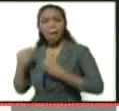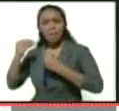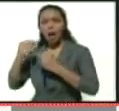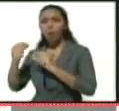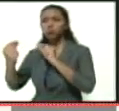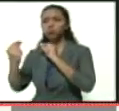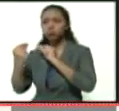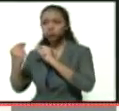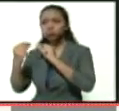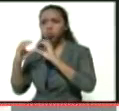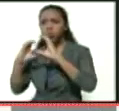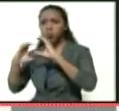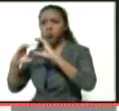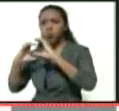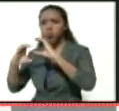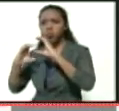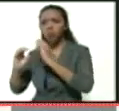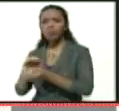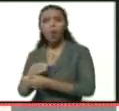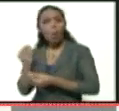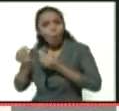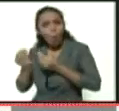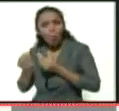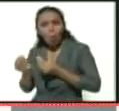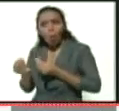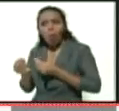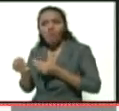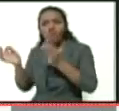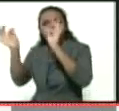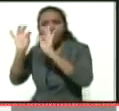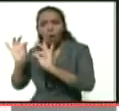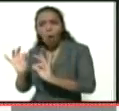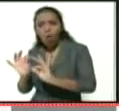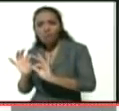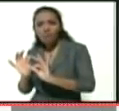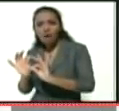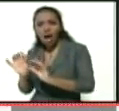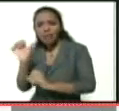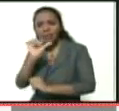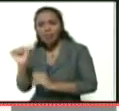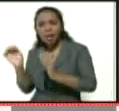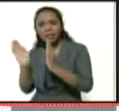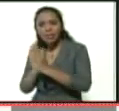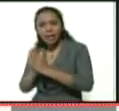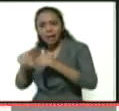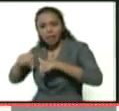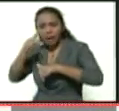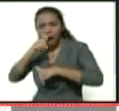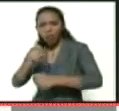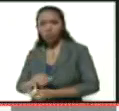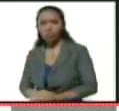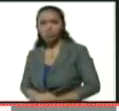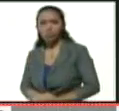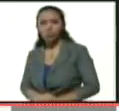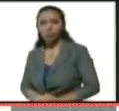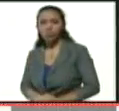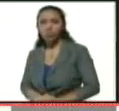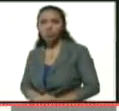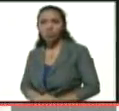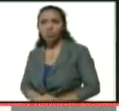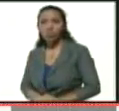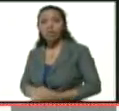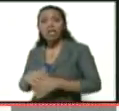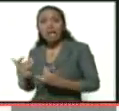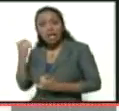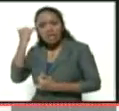conversar cómo va a ser la forma de la Semana Santa de este año. ¿Qué